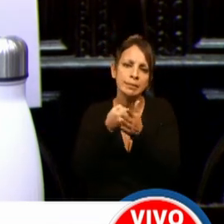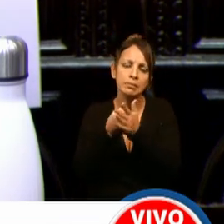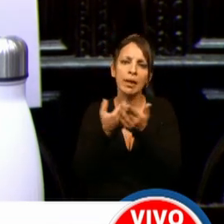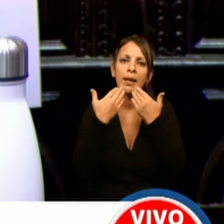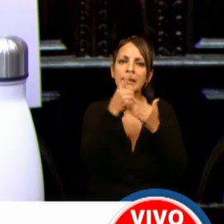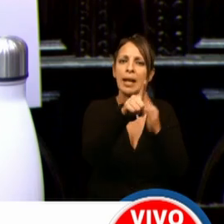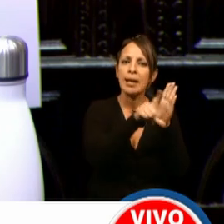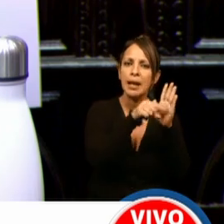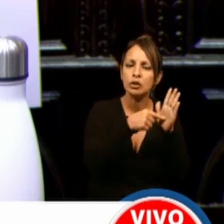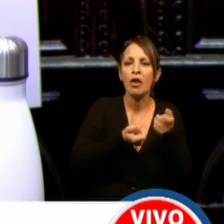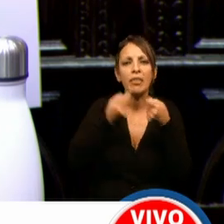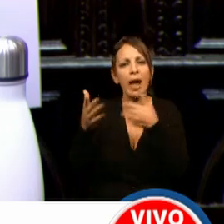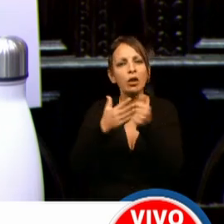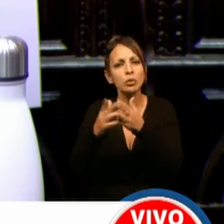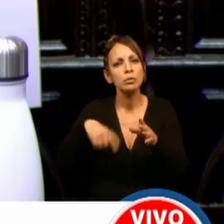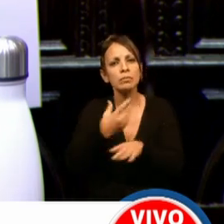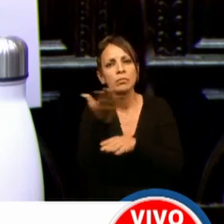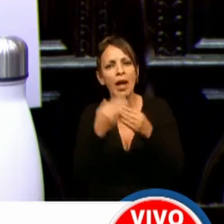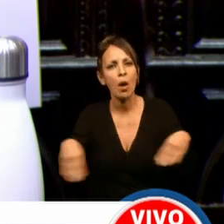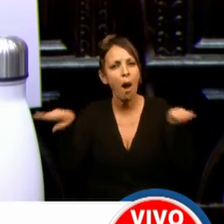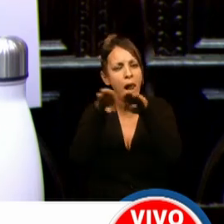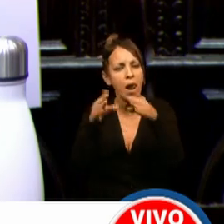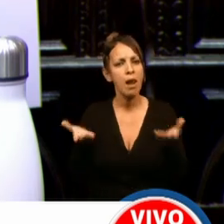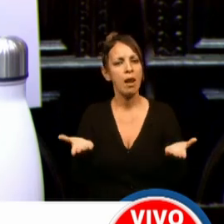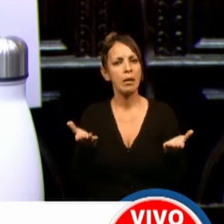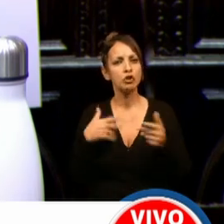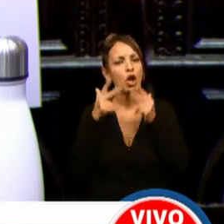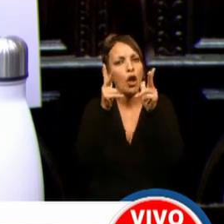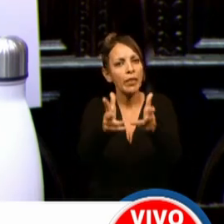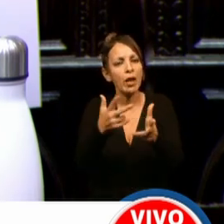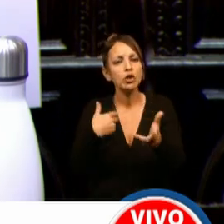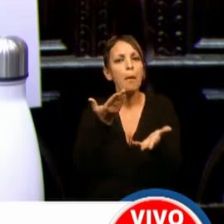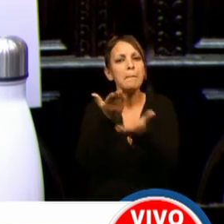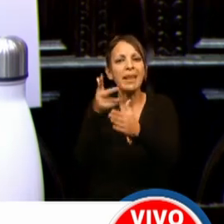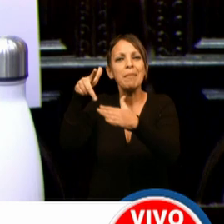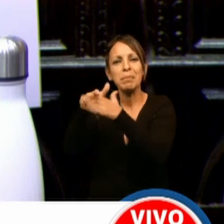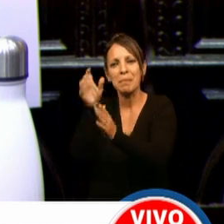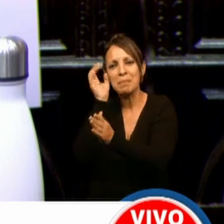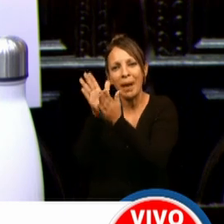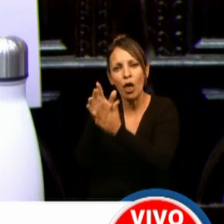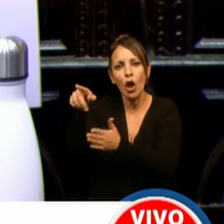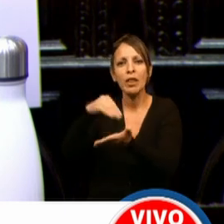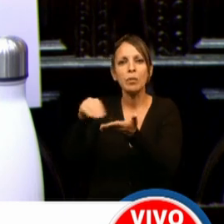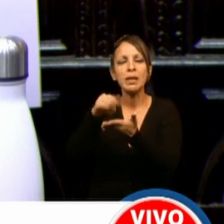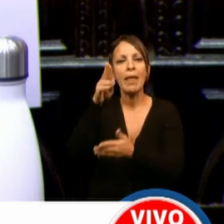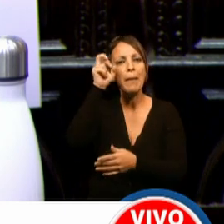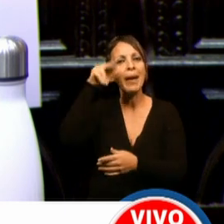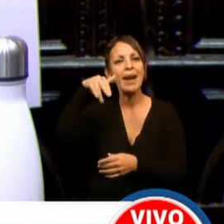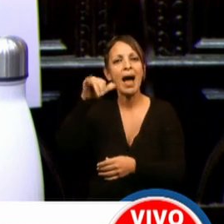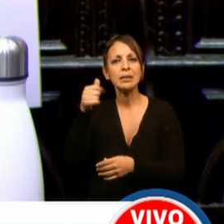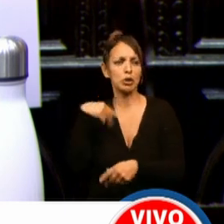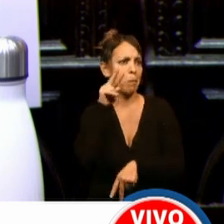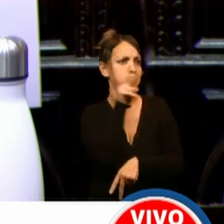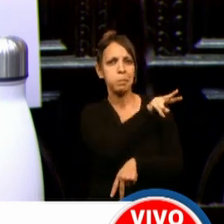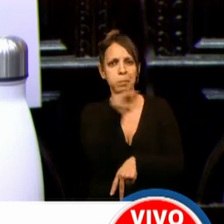legislación la posibilidad de construir una sociedad igualitaria y lo digo presidente y le pedí una interrupción a la diputada vernaza porque veo que hay